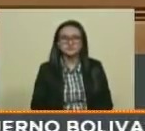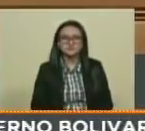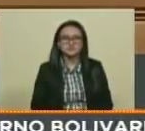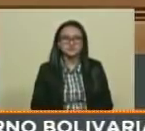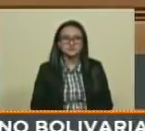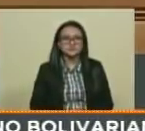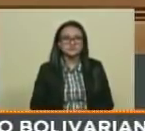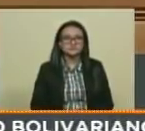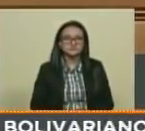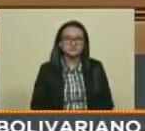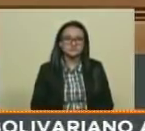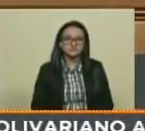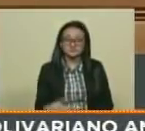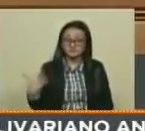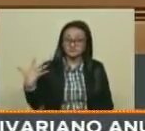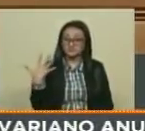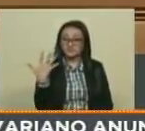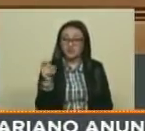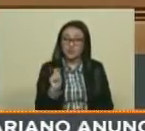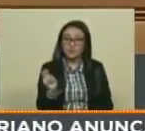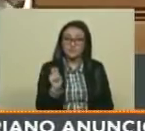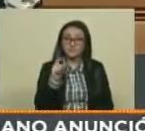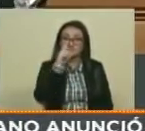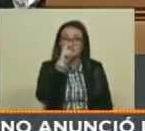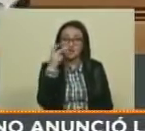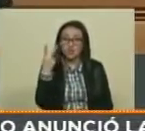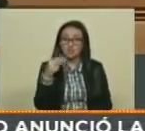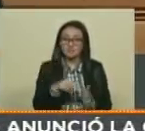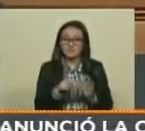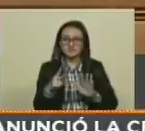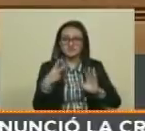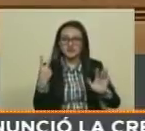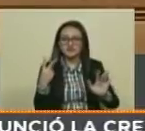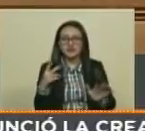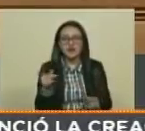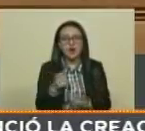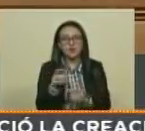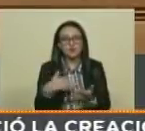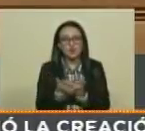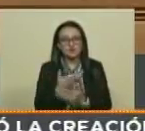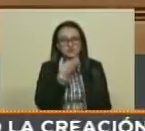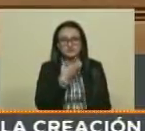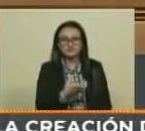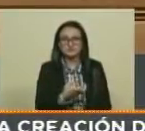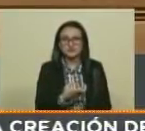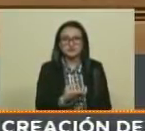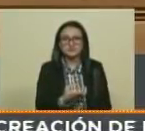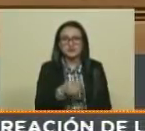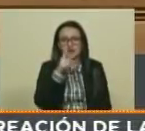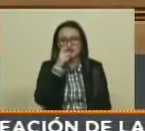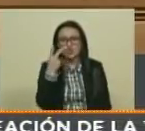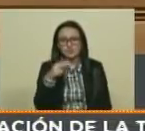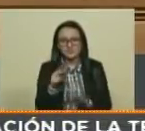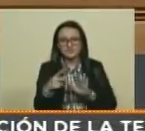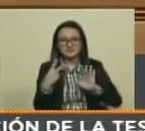En los últimos 5 meses del año 2017, es decir, de agosto a diciembre del año